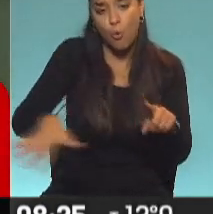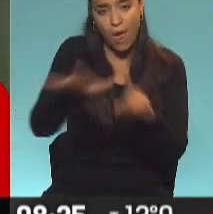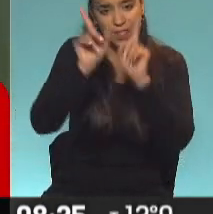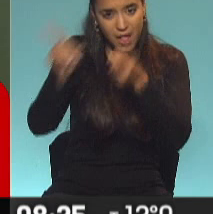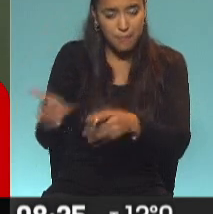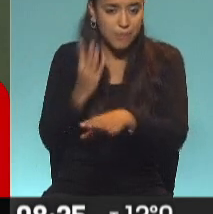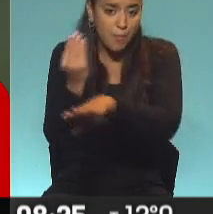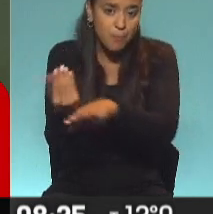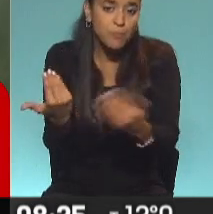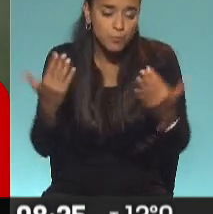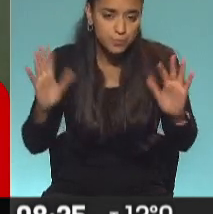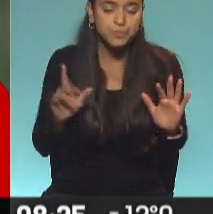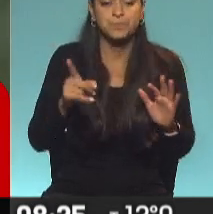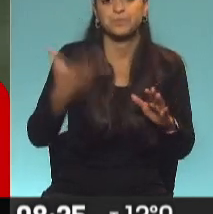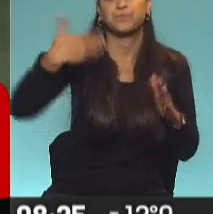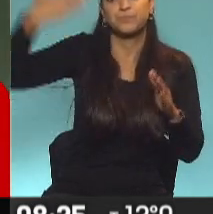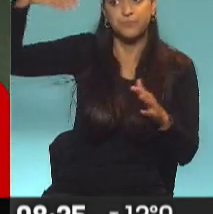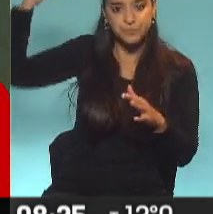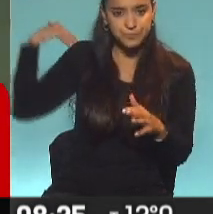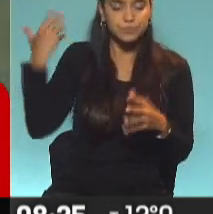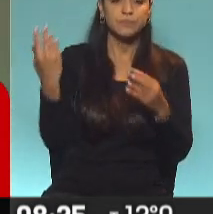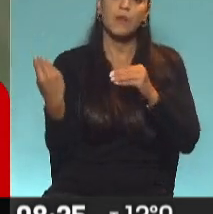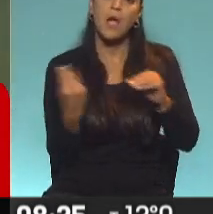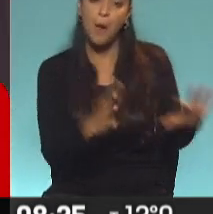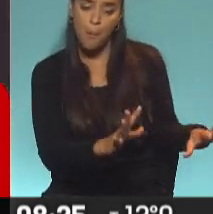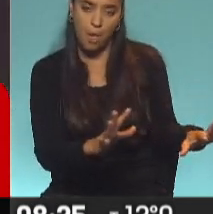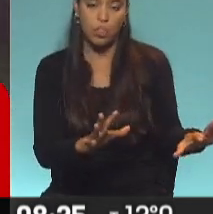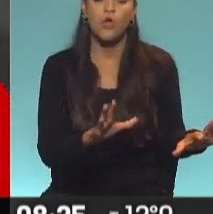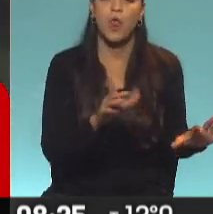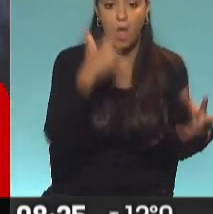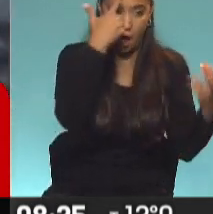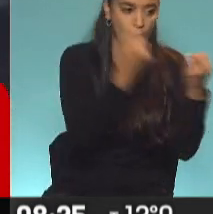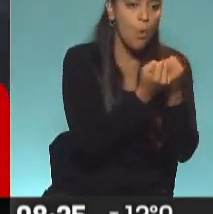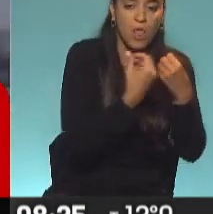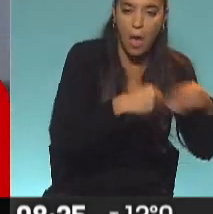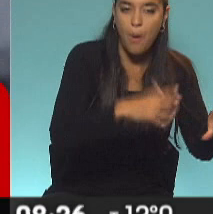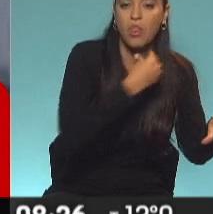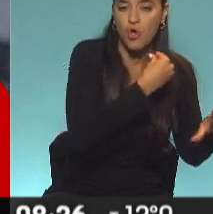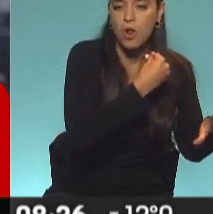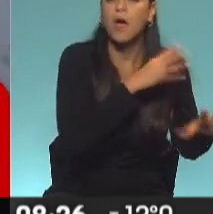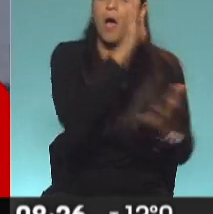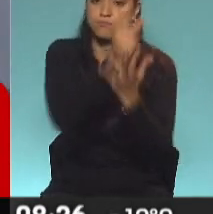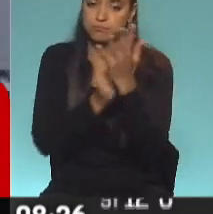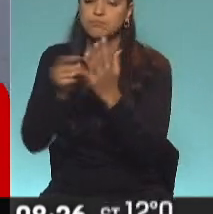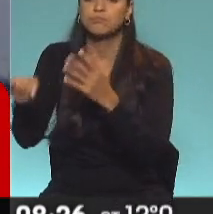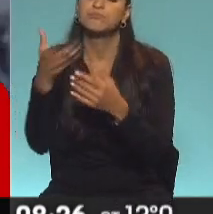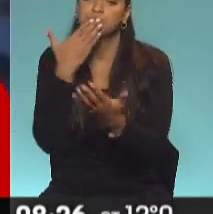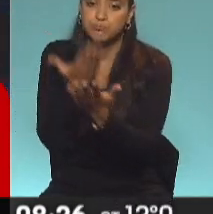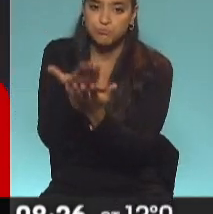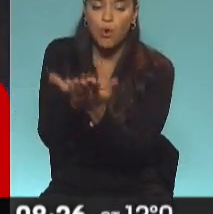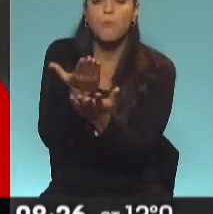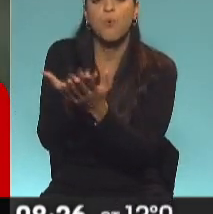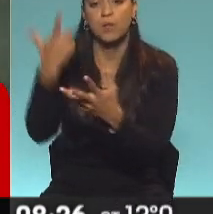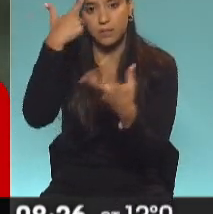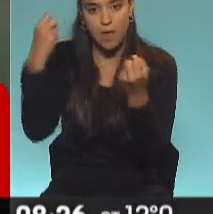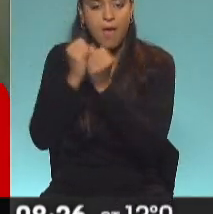que muchos de los que estaban desde el inicio y abandonaron pacíficamente la toma, aceptaron la propuesta de negociación del gobierno de la